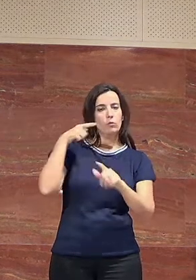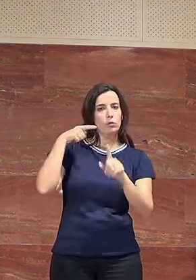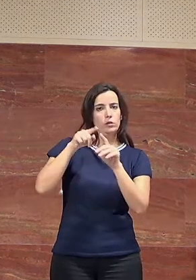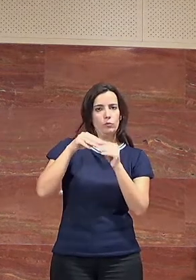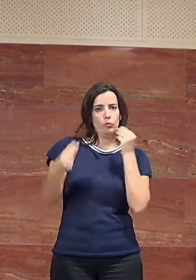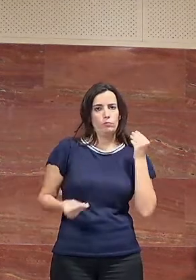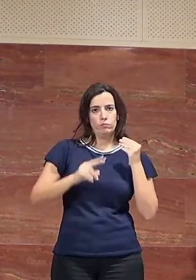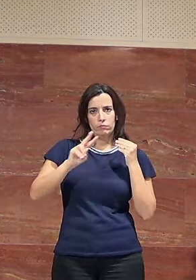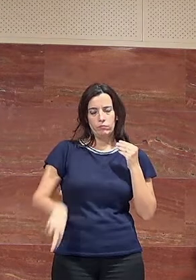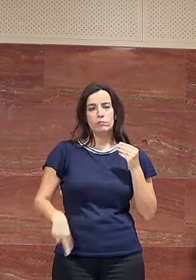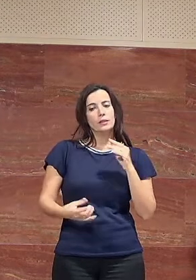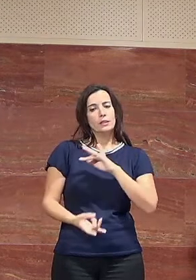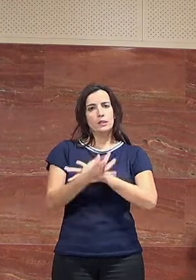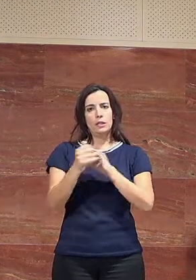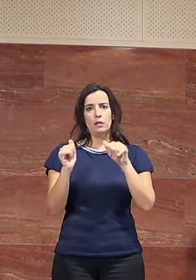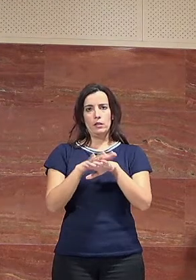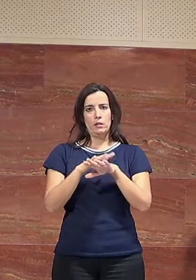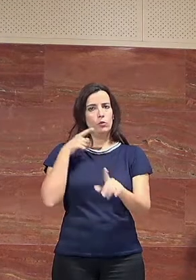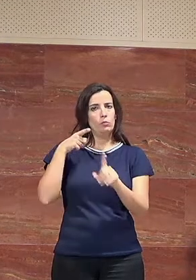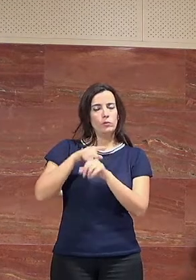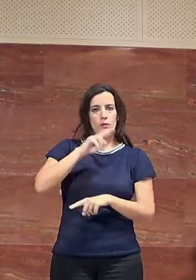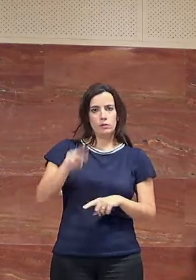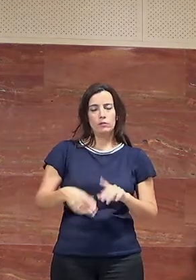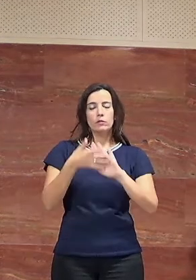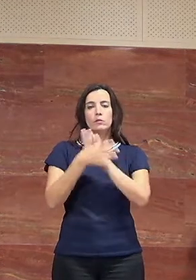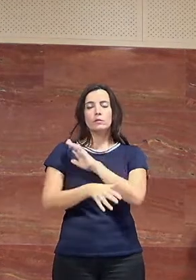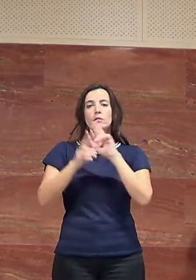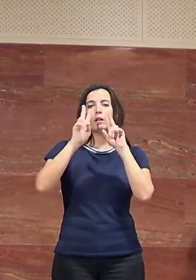es establecer esa red. Era analizar